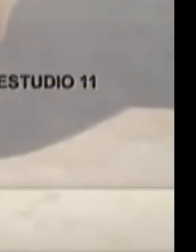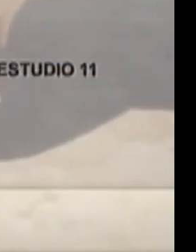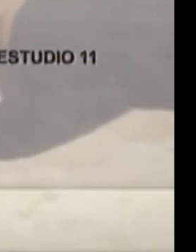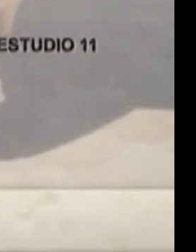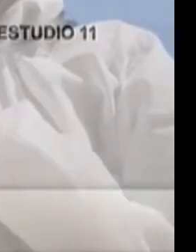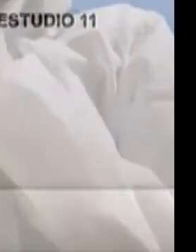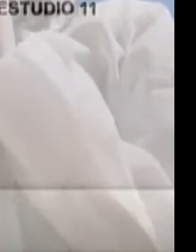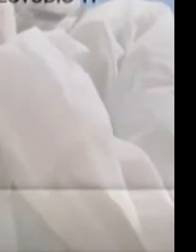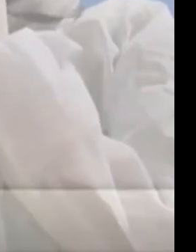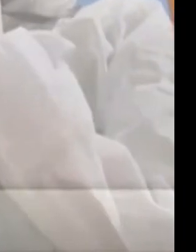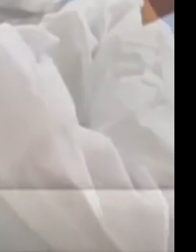firme